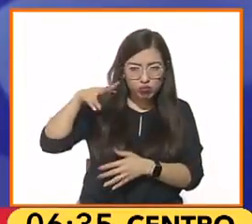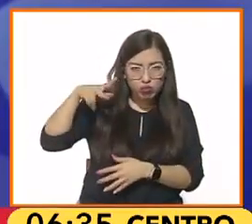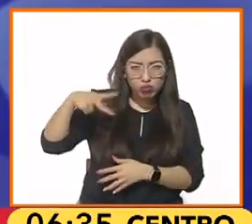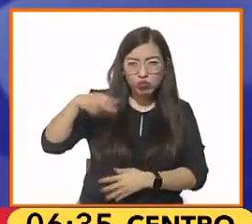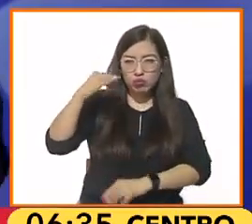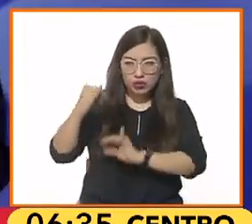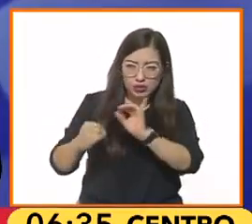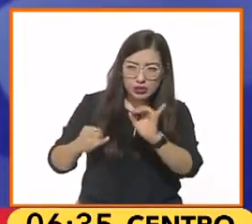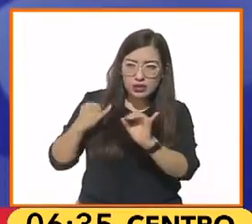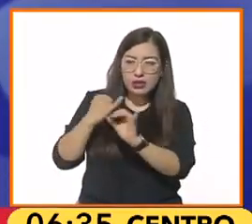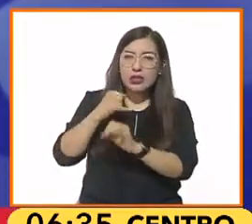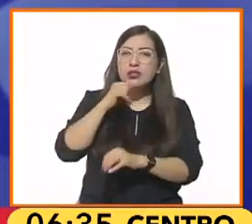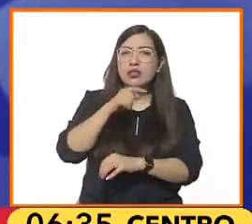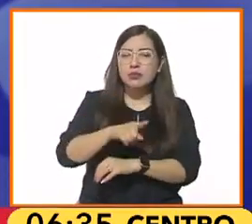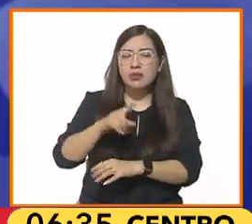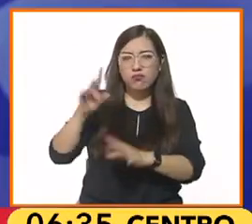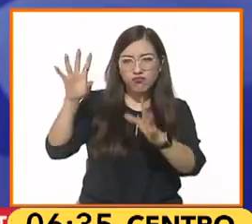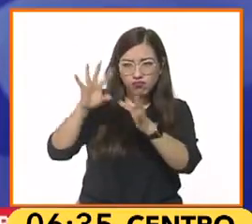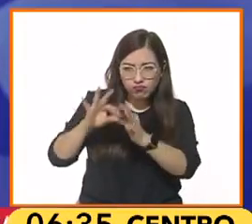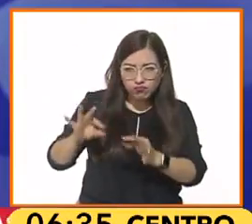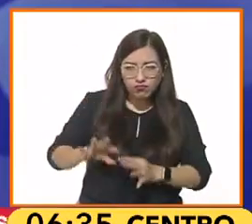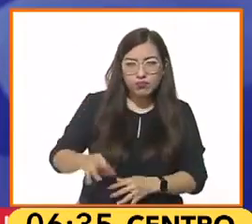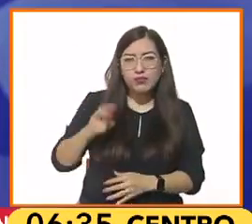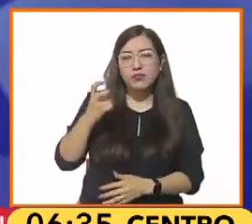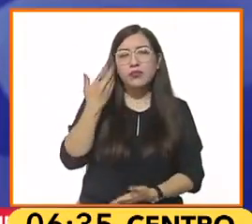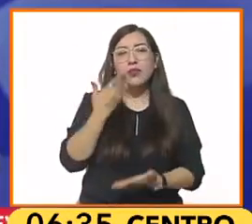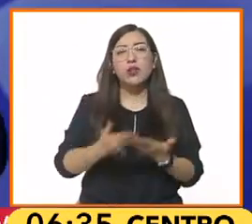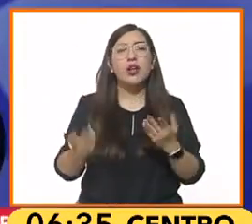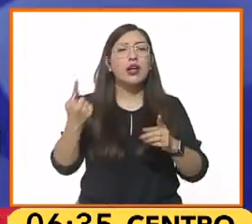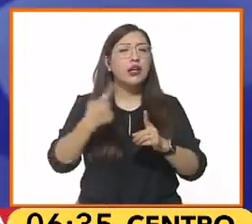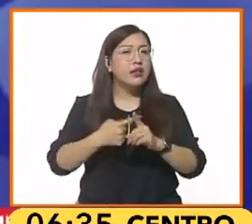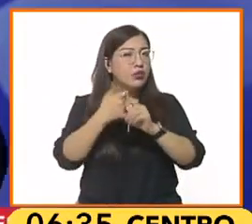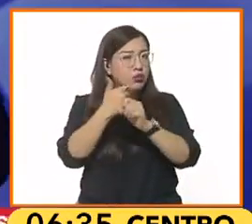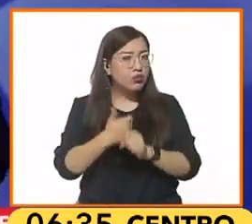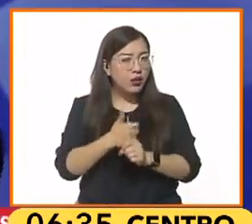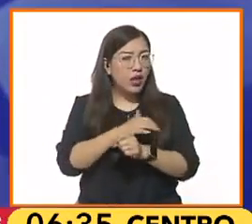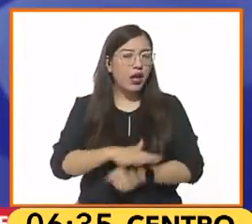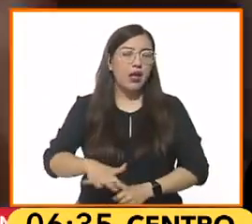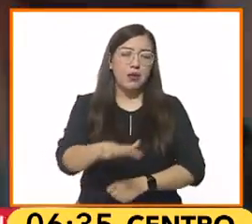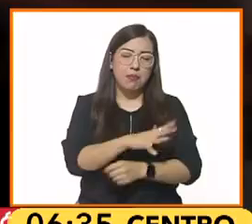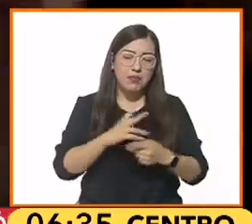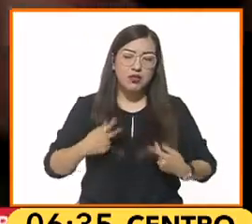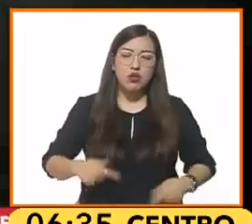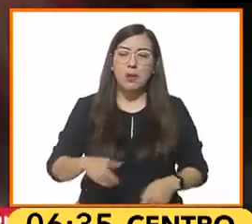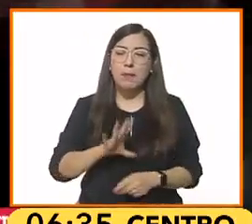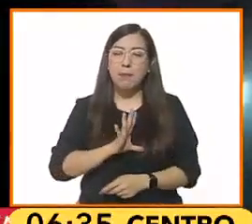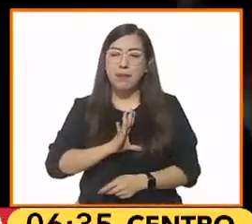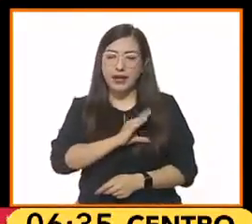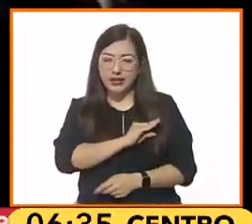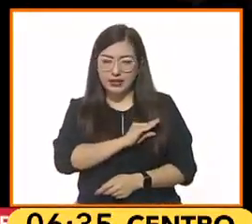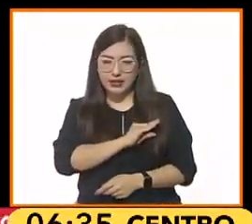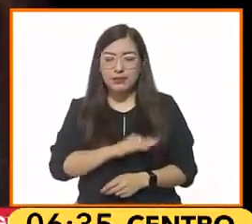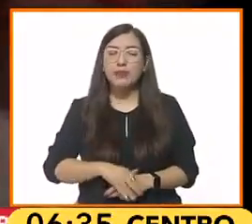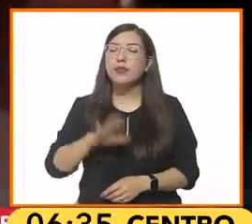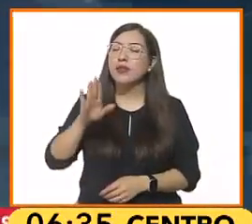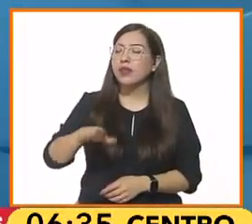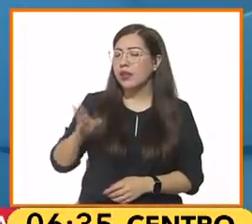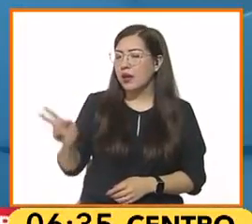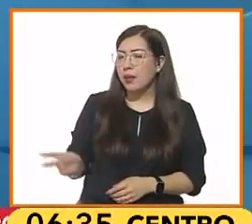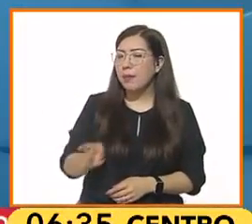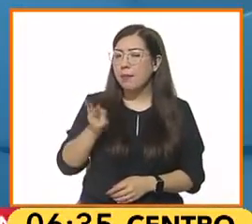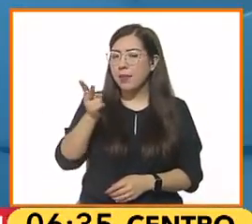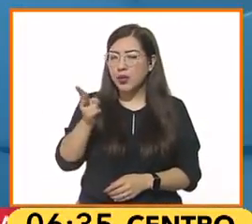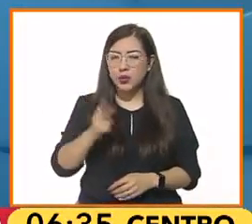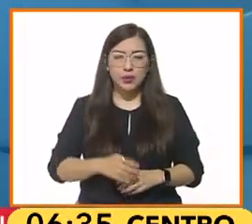bueno, en este sentido, lamentablemente, las víctimas siempre son los civiles palestinos. Ahora bien, profesor Moisés Garduño, es